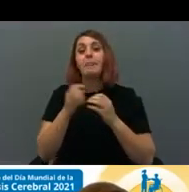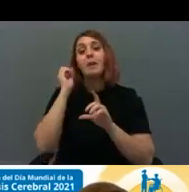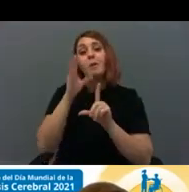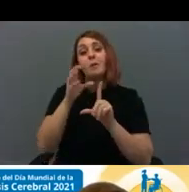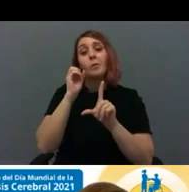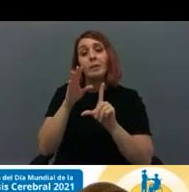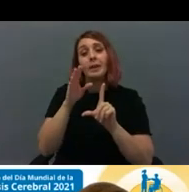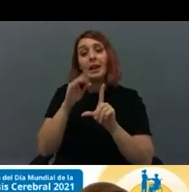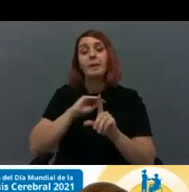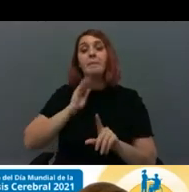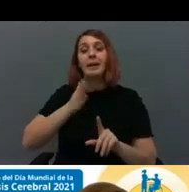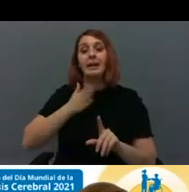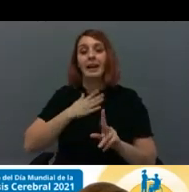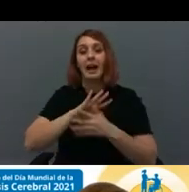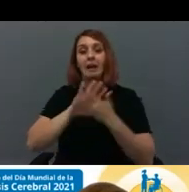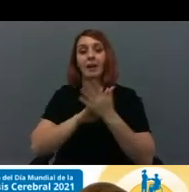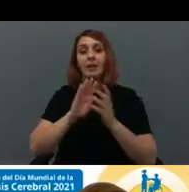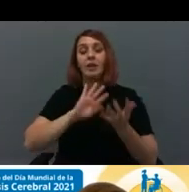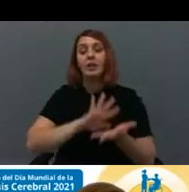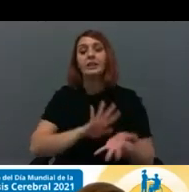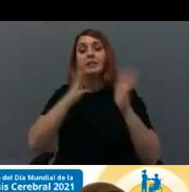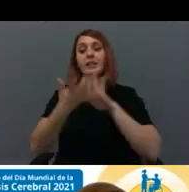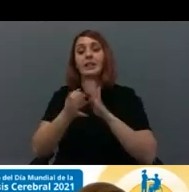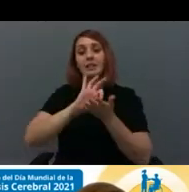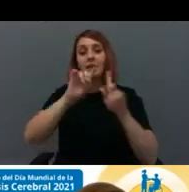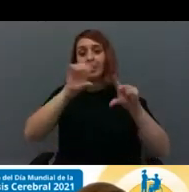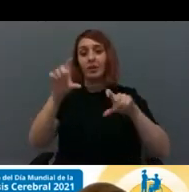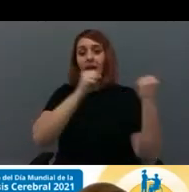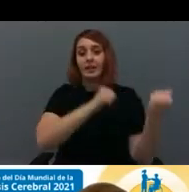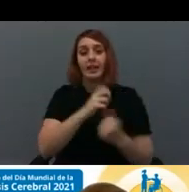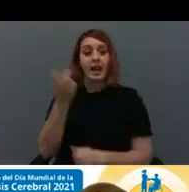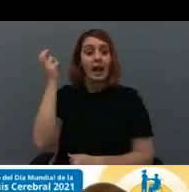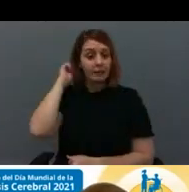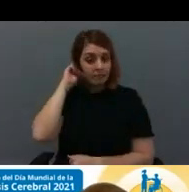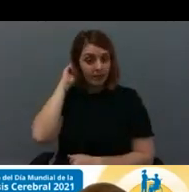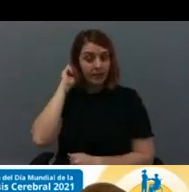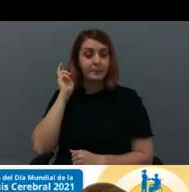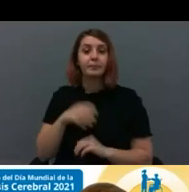mañana dedicada a la transformación de los servicios de las entidades a Aspaz.